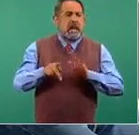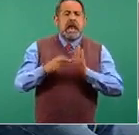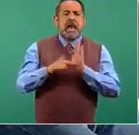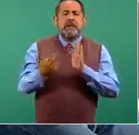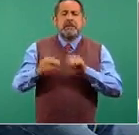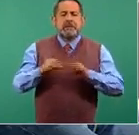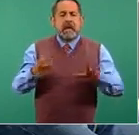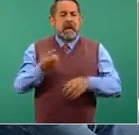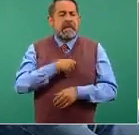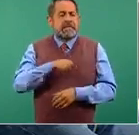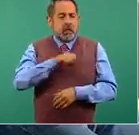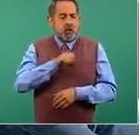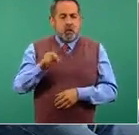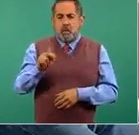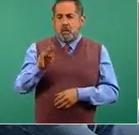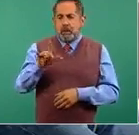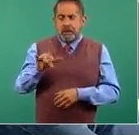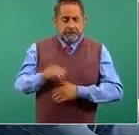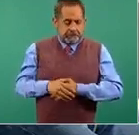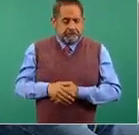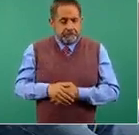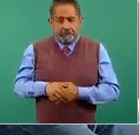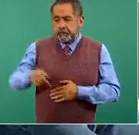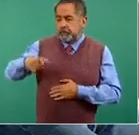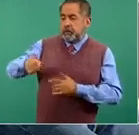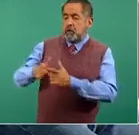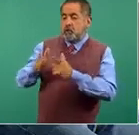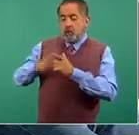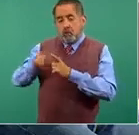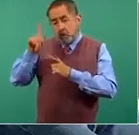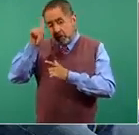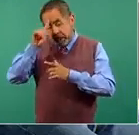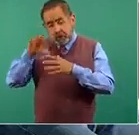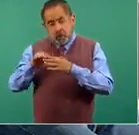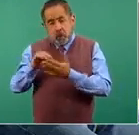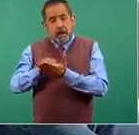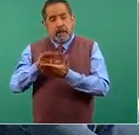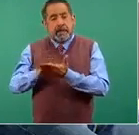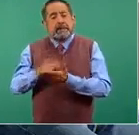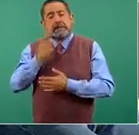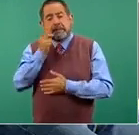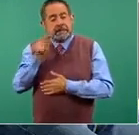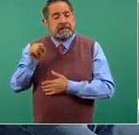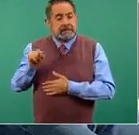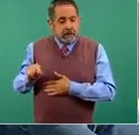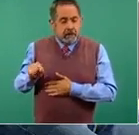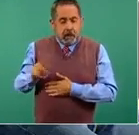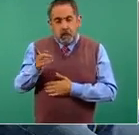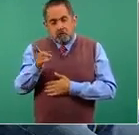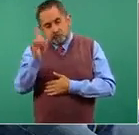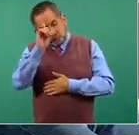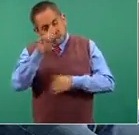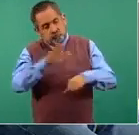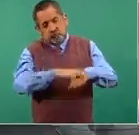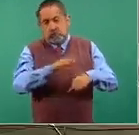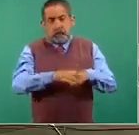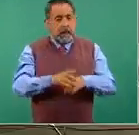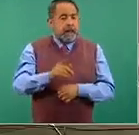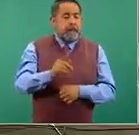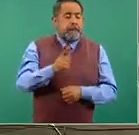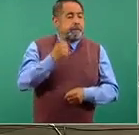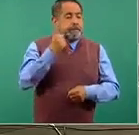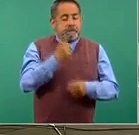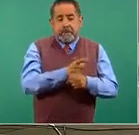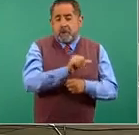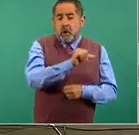y veíamos que ahí el Grupo Técnico Asesor de Vacunación refrenda que recomendó vacunar primero al personal